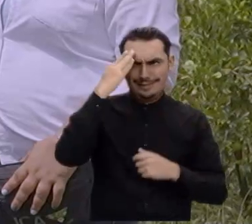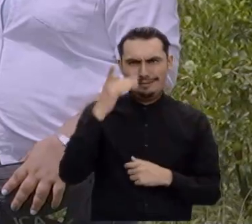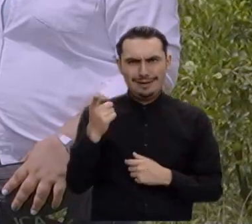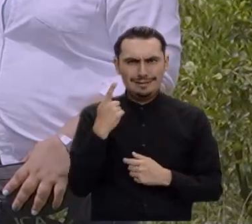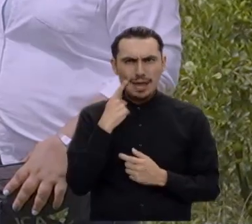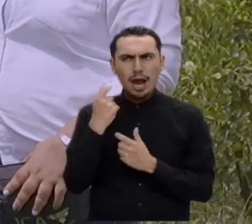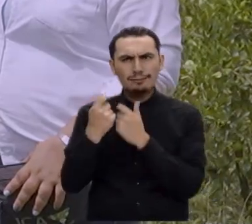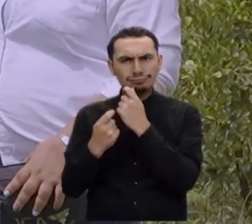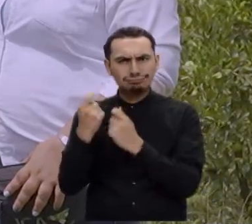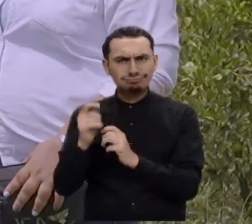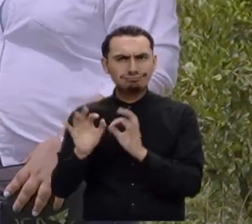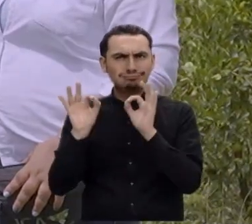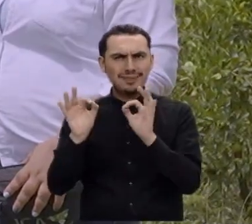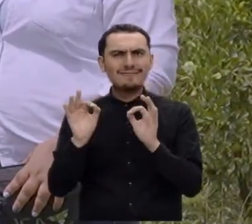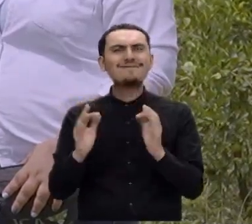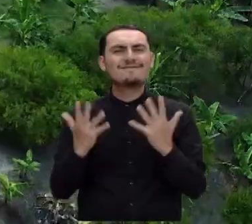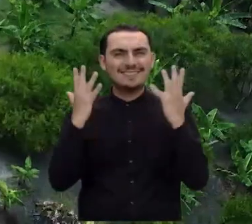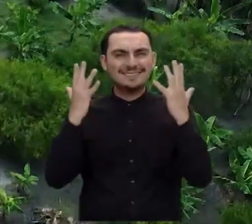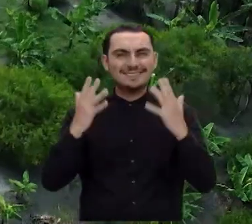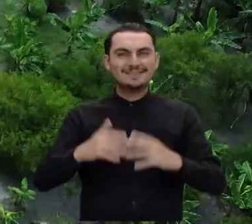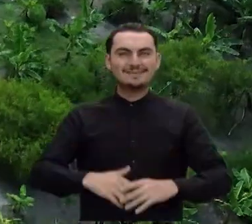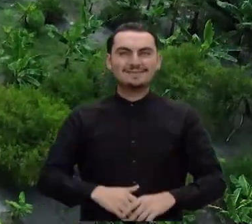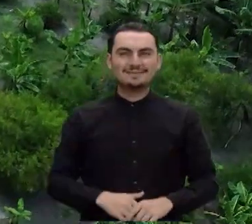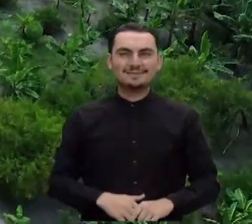un excelente precio. Oye, lo felicito.